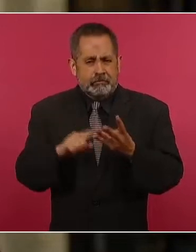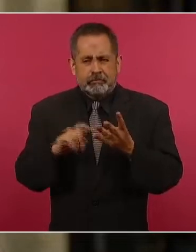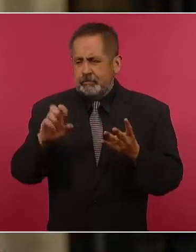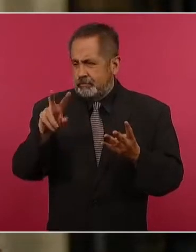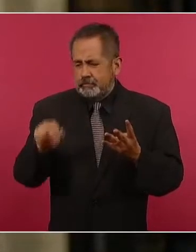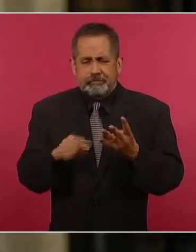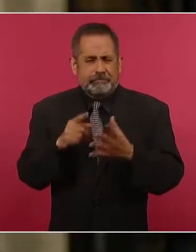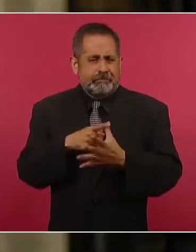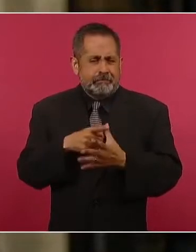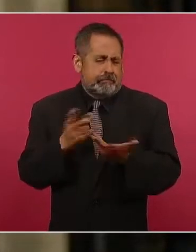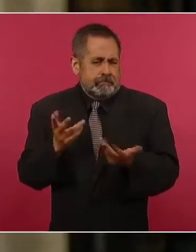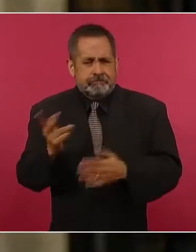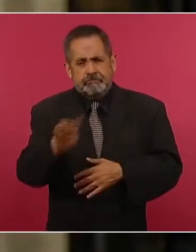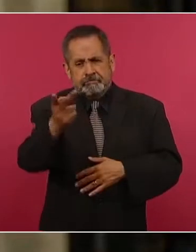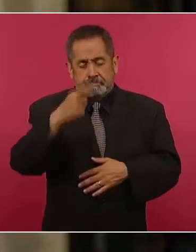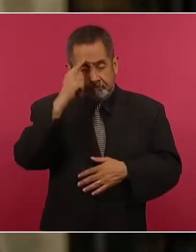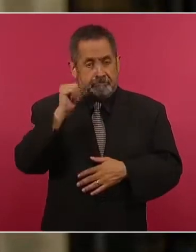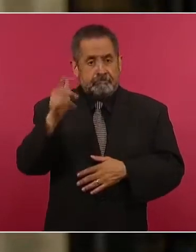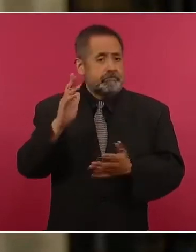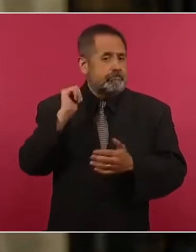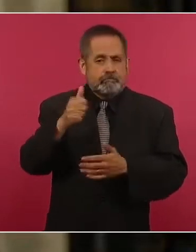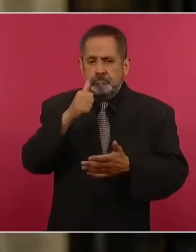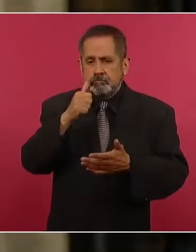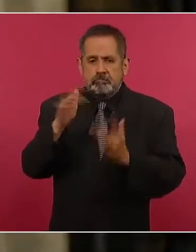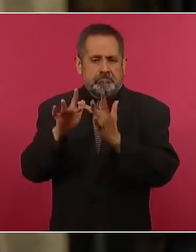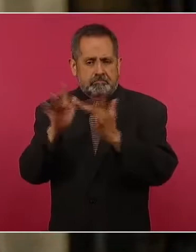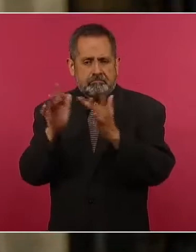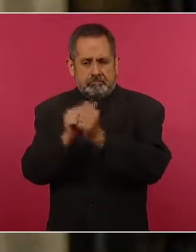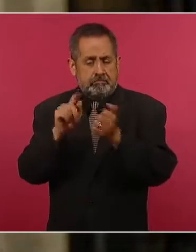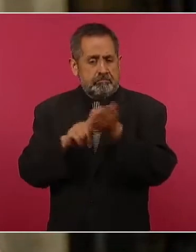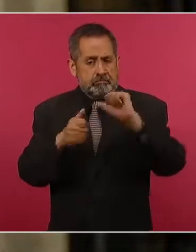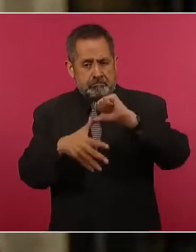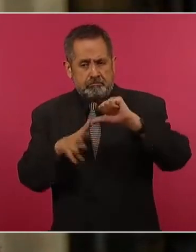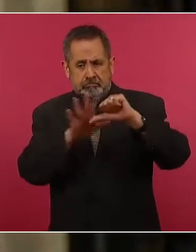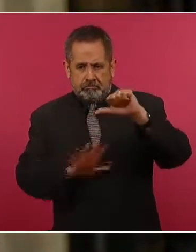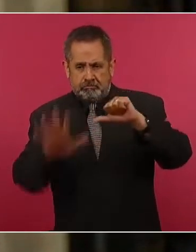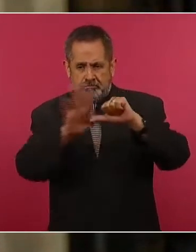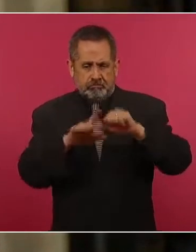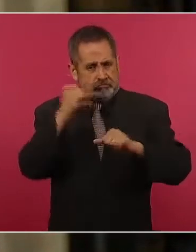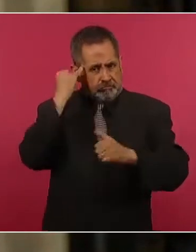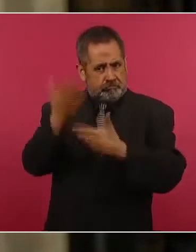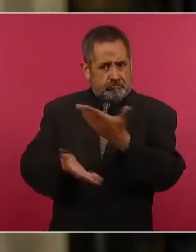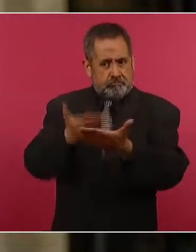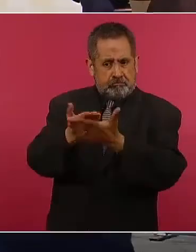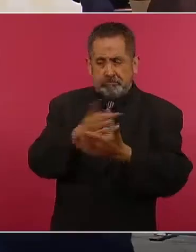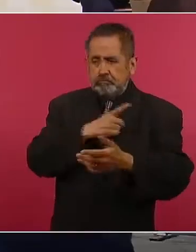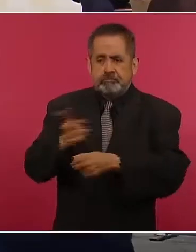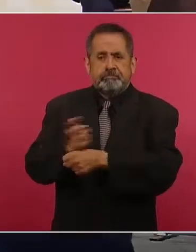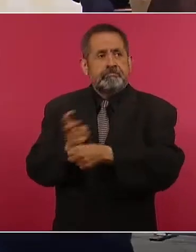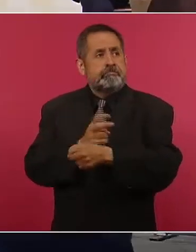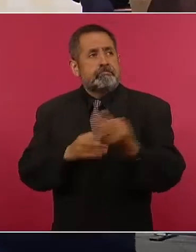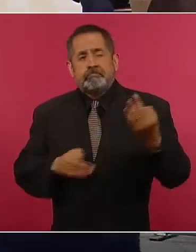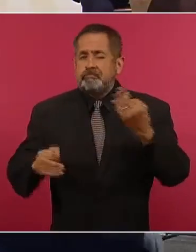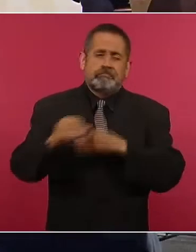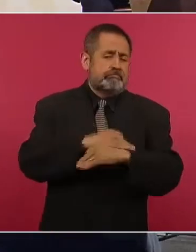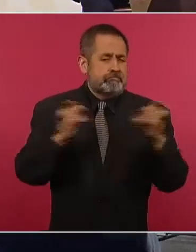Morales. Preguntarle si ha recibido algún mensaje también específicamente por esta propuesta suya de invitar a todos